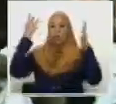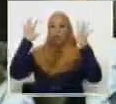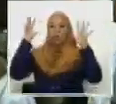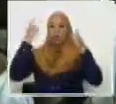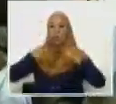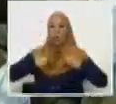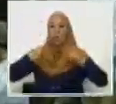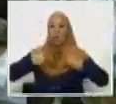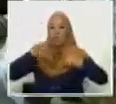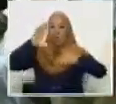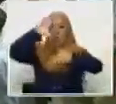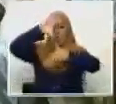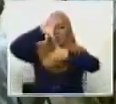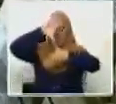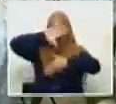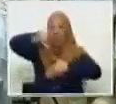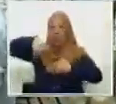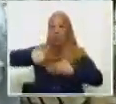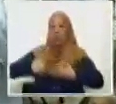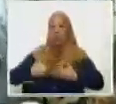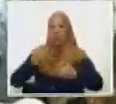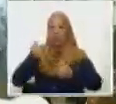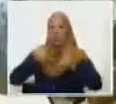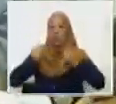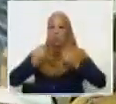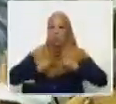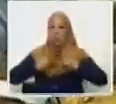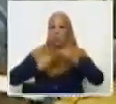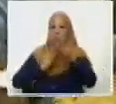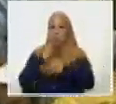nuestra América! ¡Viviremos y venceremos!